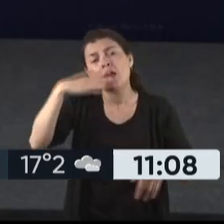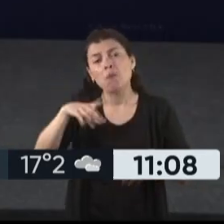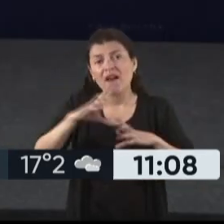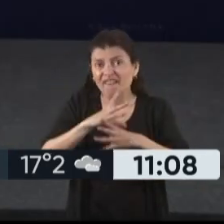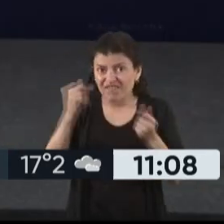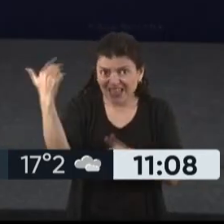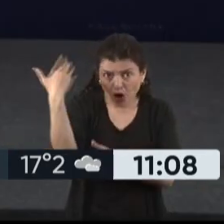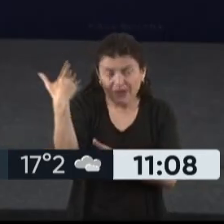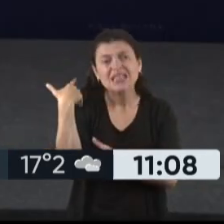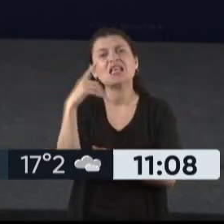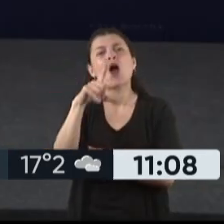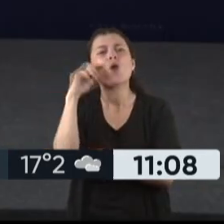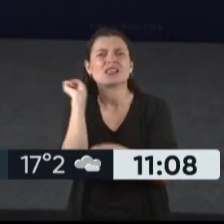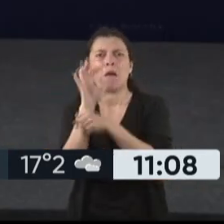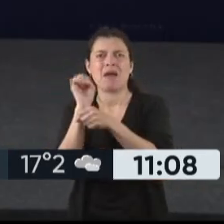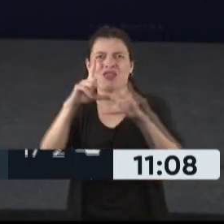compartir cuando termine la conferencia.